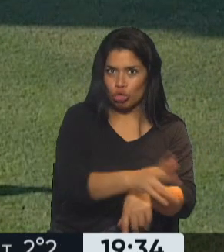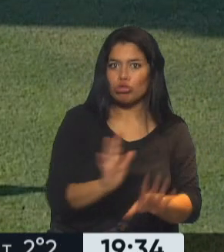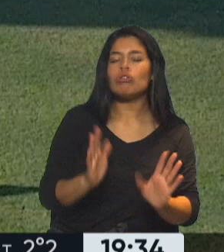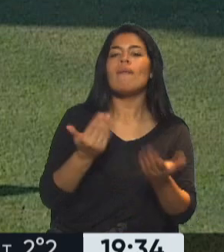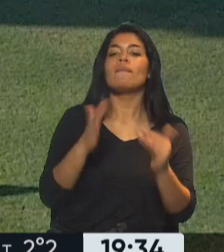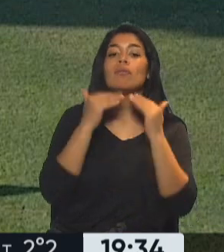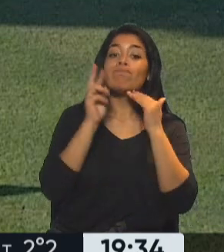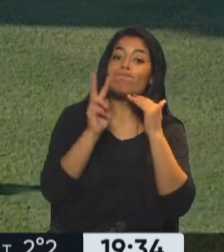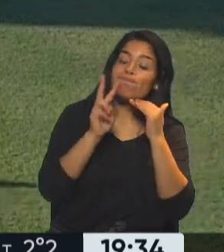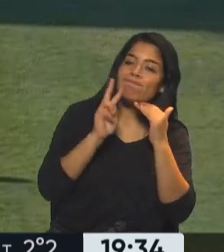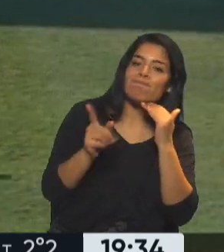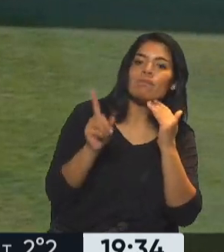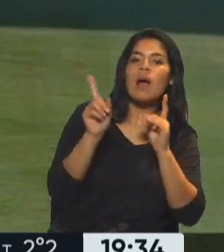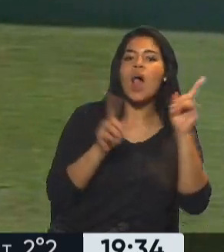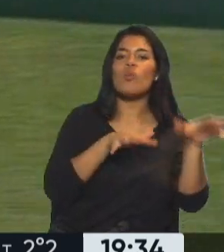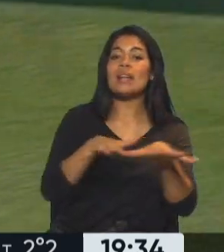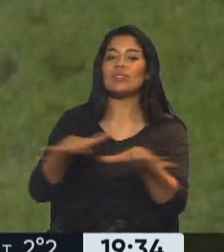de las tantas polémicas,